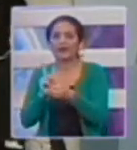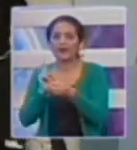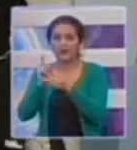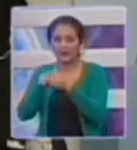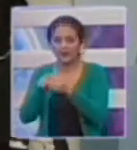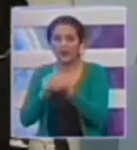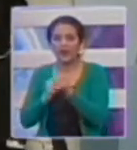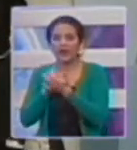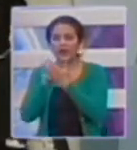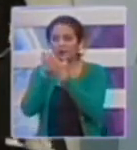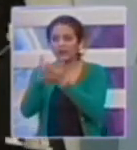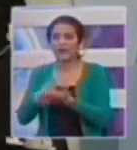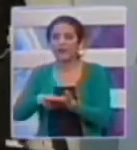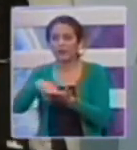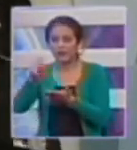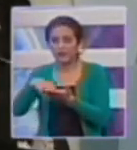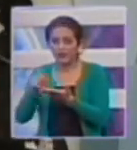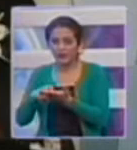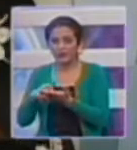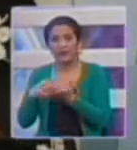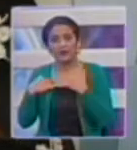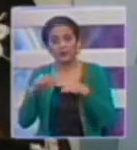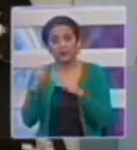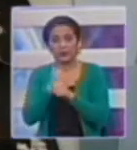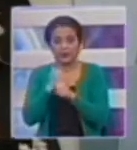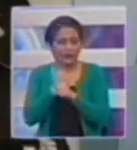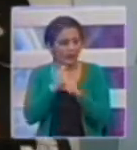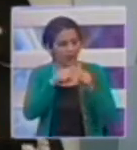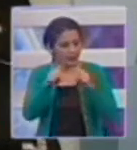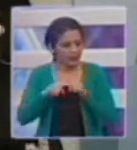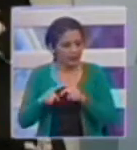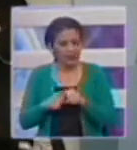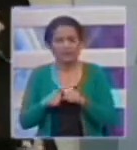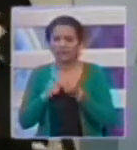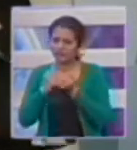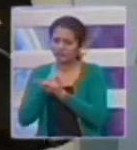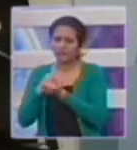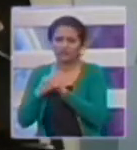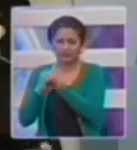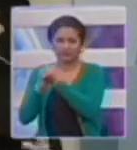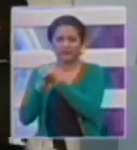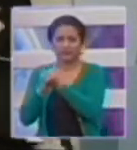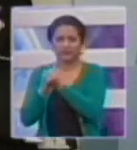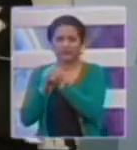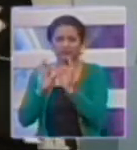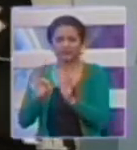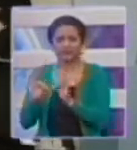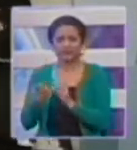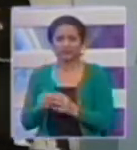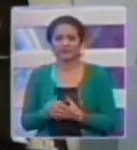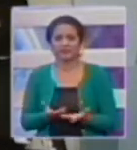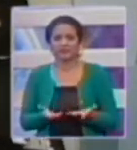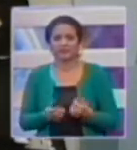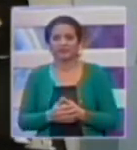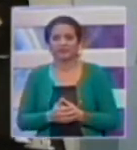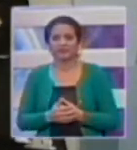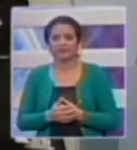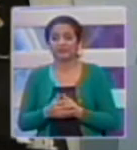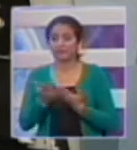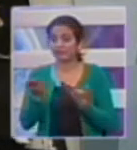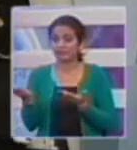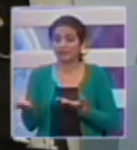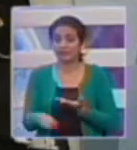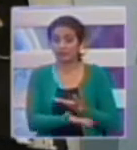firmas y esperamos contribuir con nuestro trabajo y con nuestro aporte también como militantes en la izquierda democrática para ofrecerle al